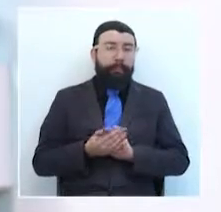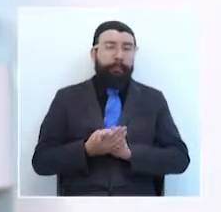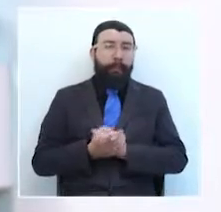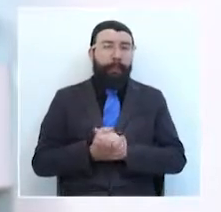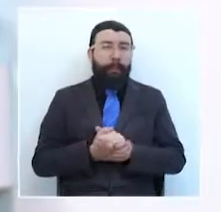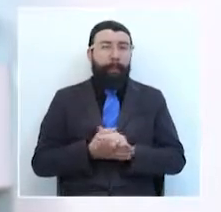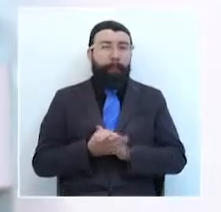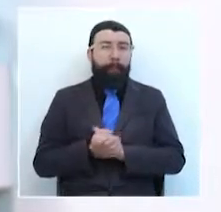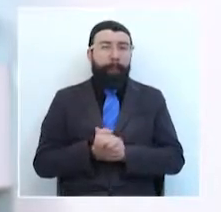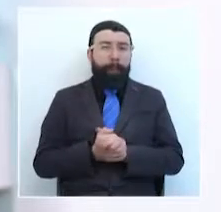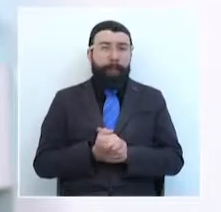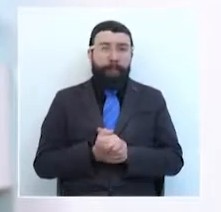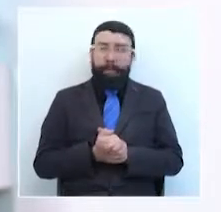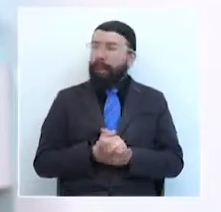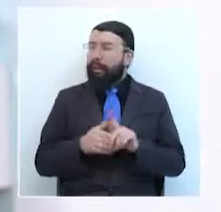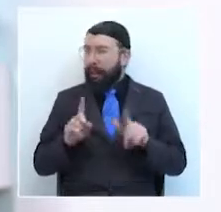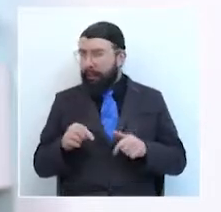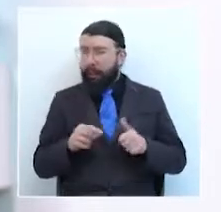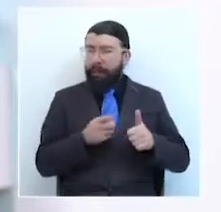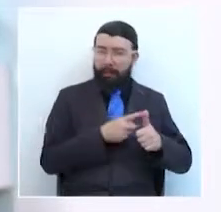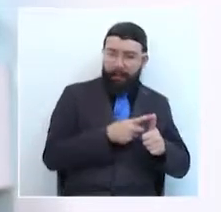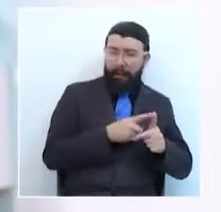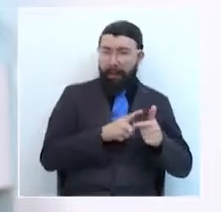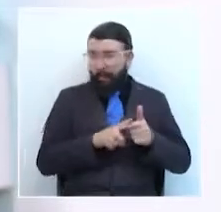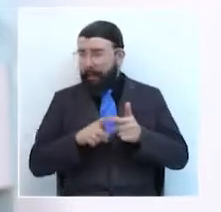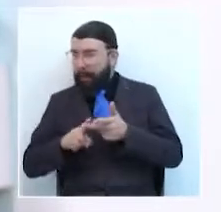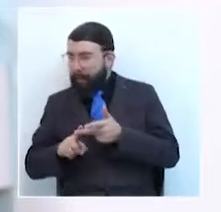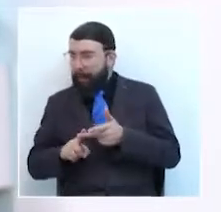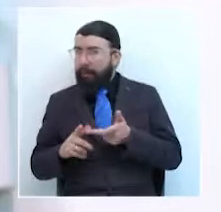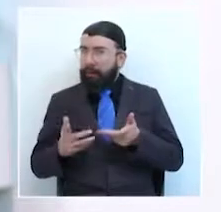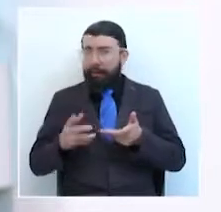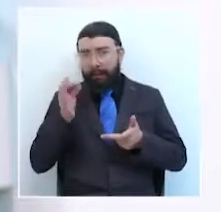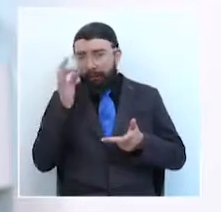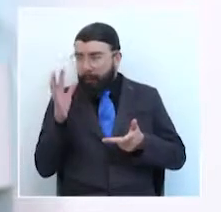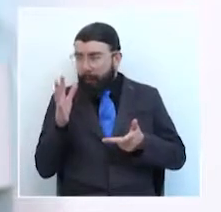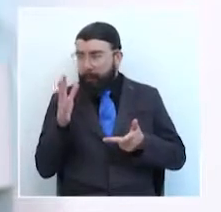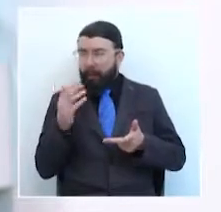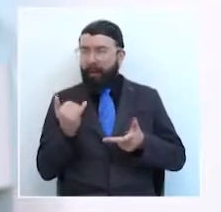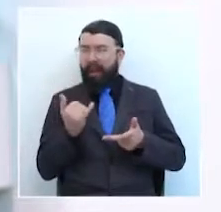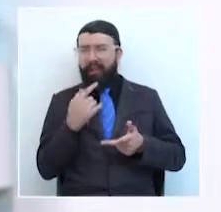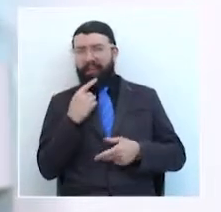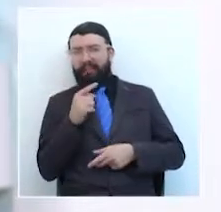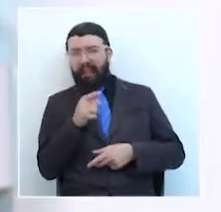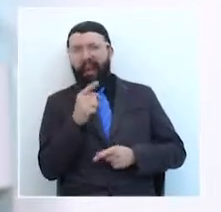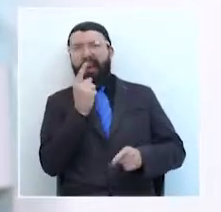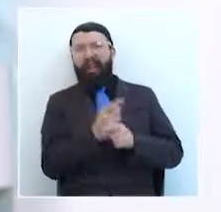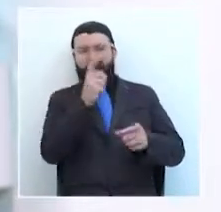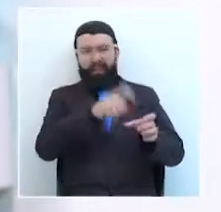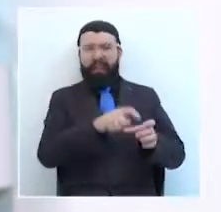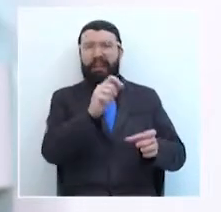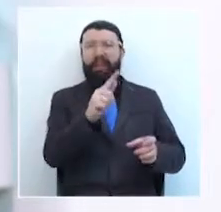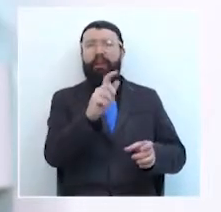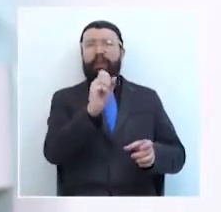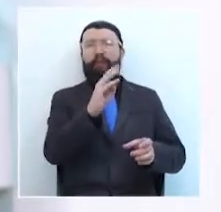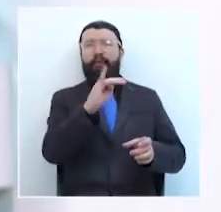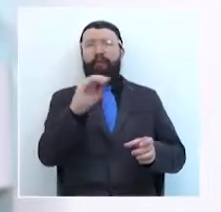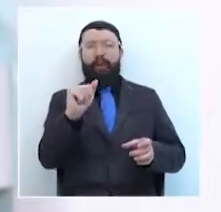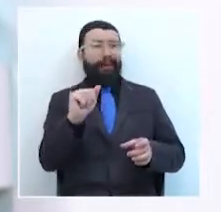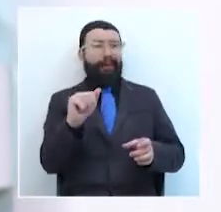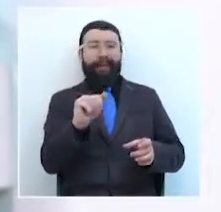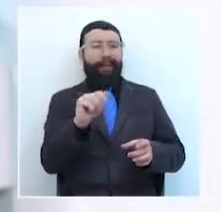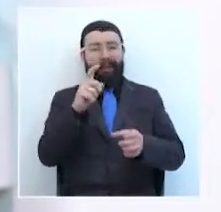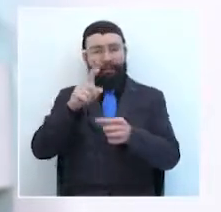sería otra otra variante una variante de muchas cosas que uno las cataloga dentro de fobias y no son fobias